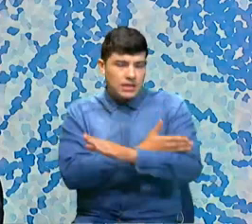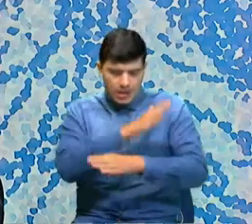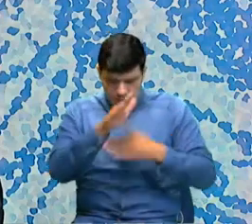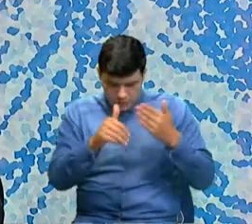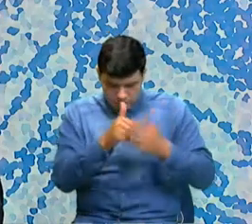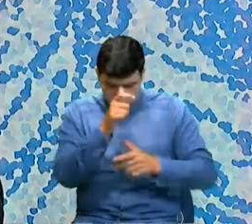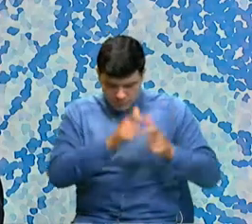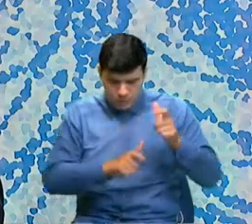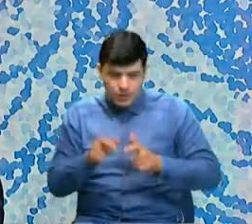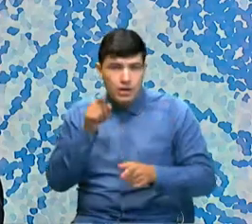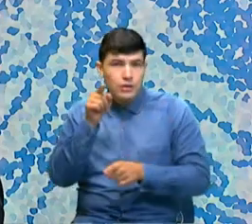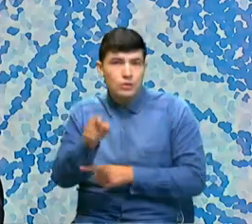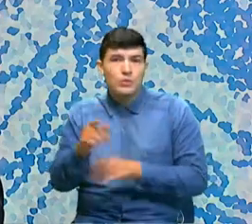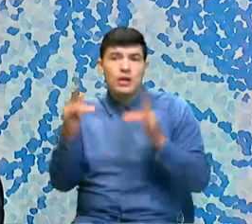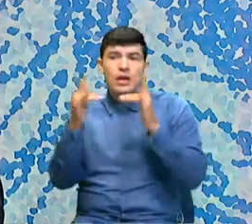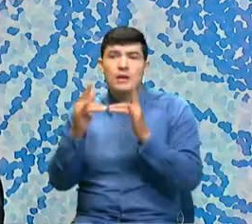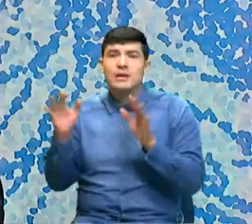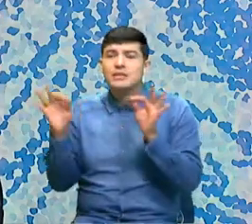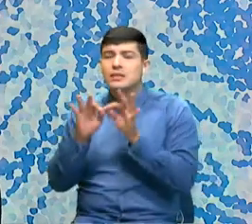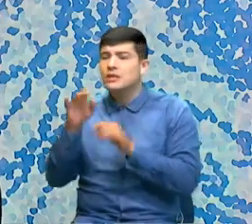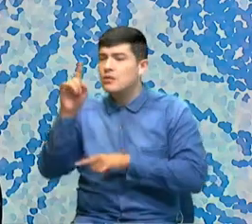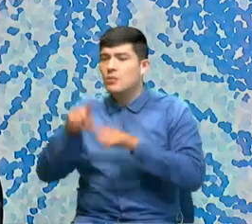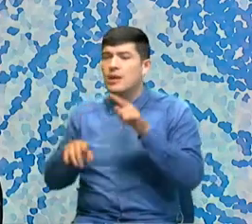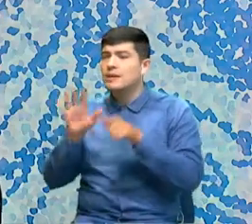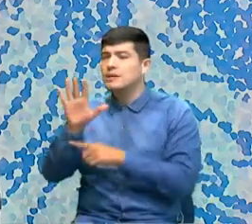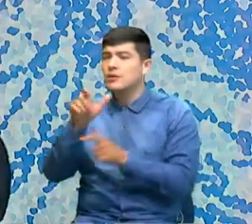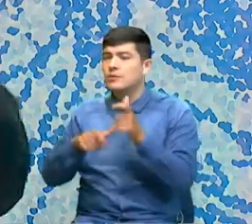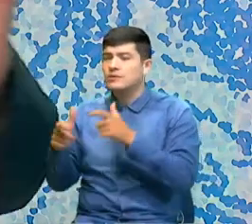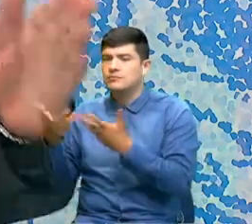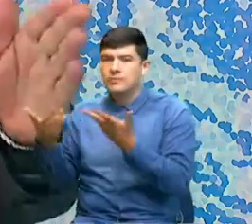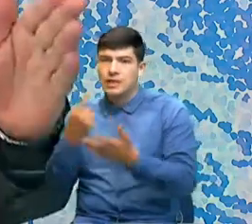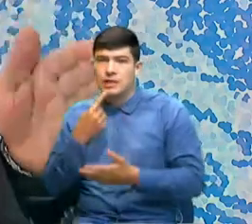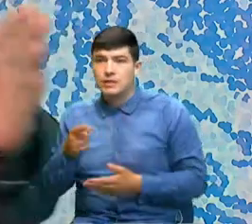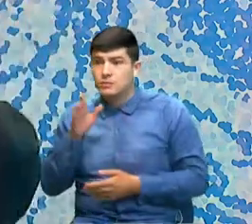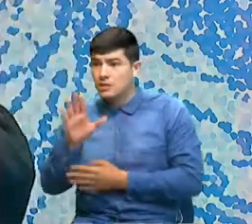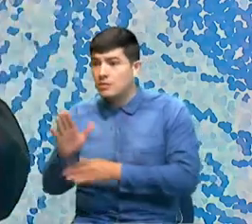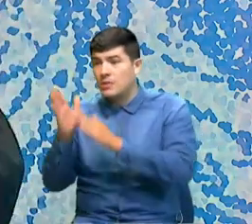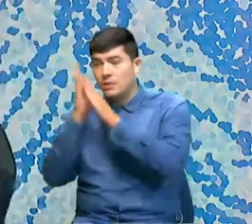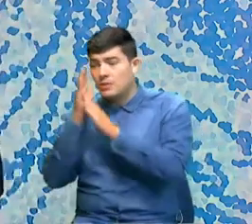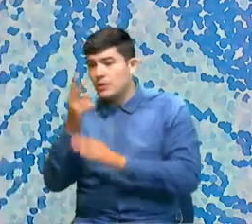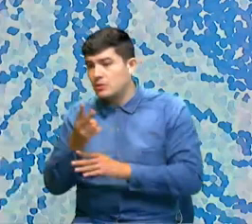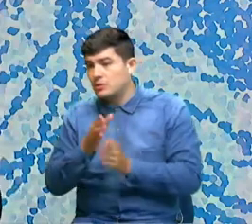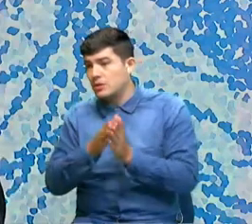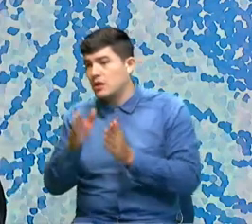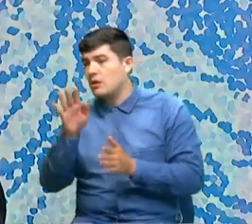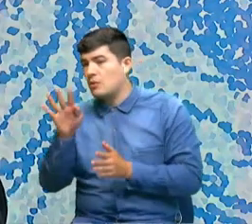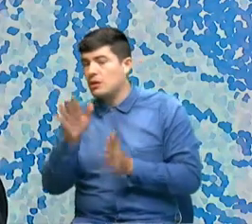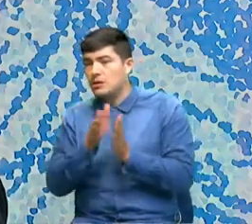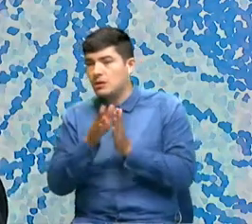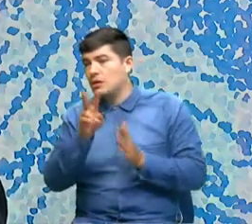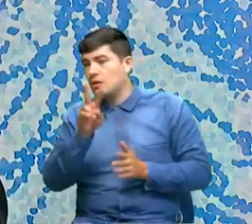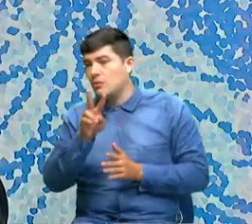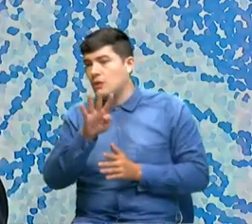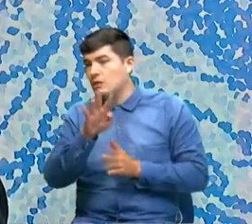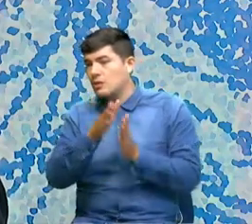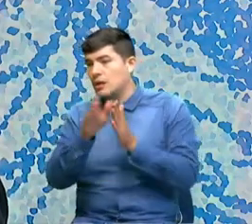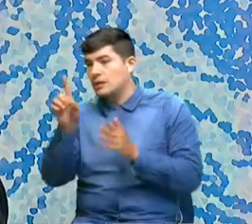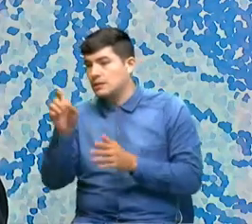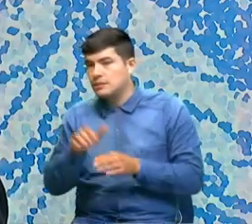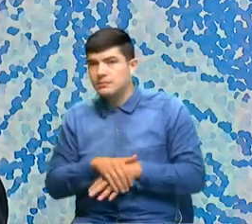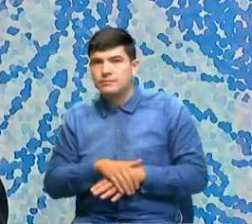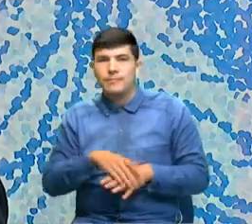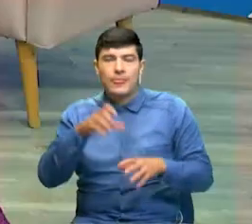cama sencilla no puede poner 5. Uh-huh. Entonces usted tiene, bueno, usted me duerme de 2 a 4, usted de 4 a 6. ¿No? De